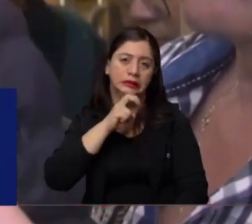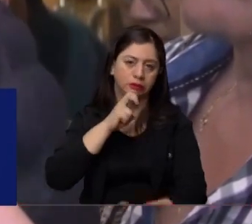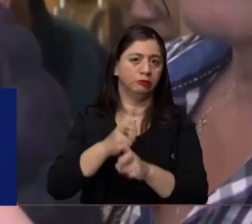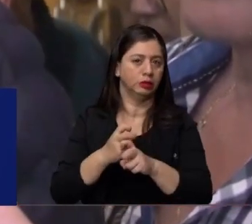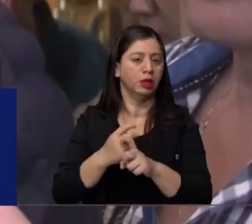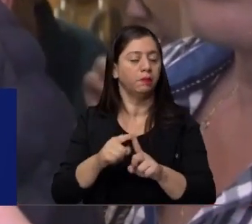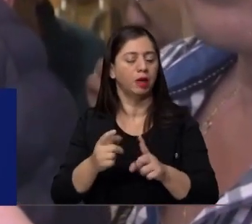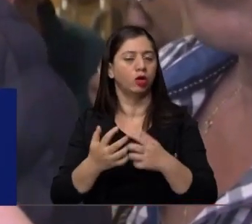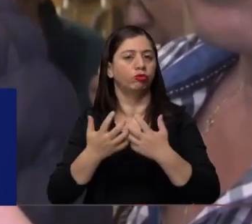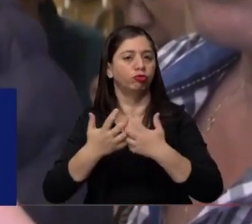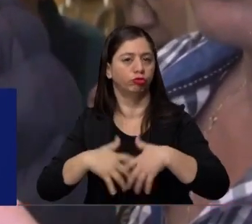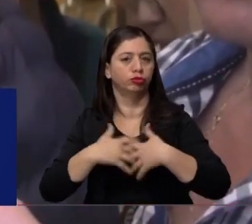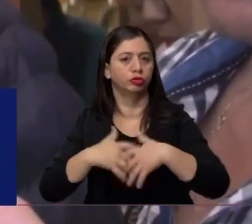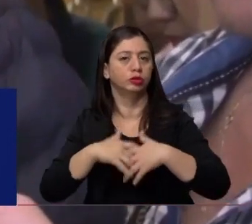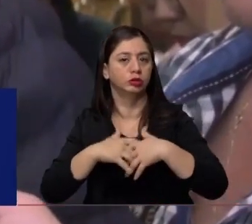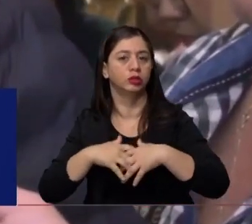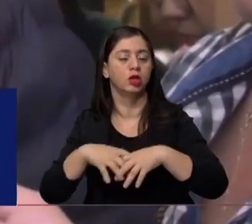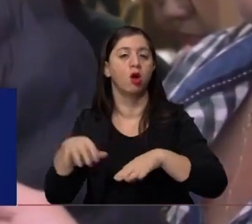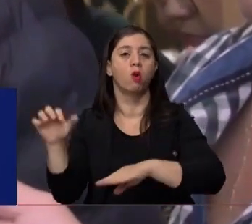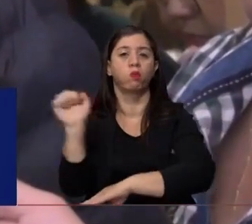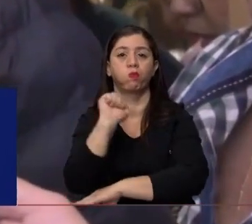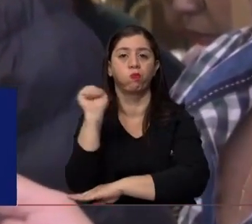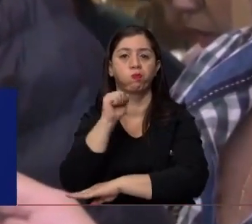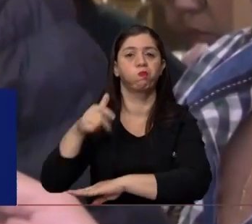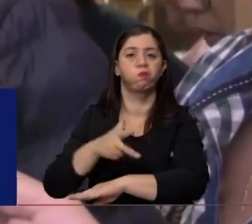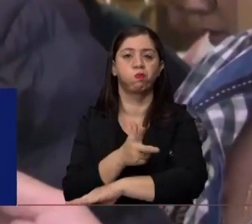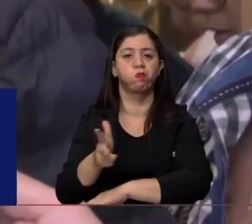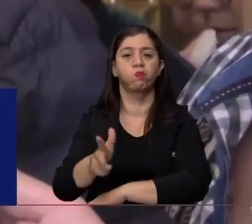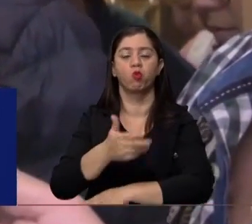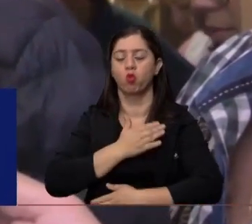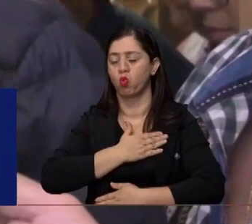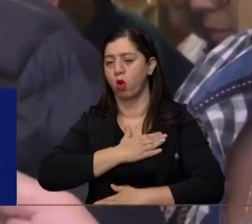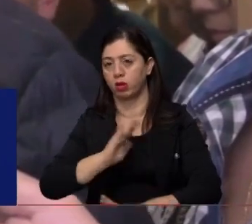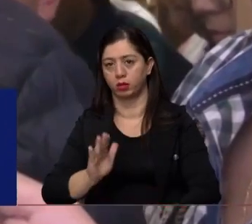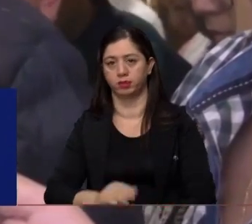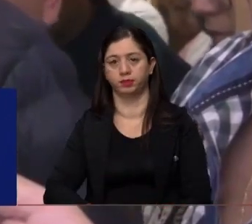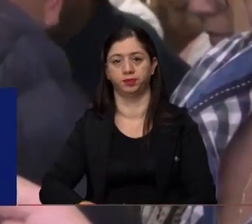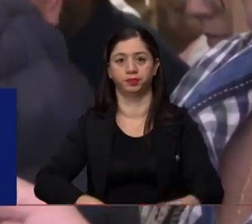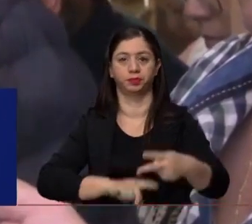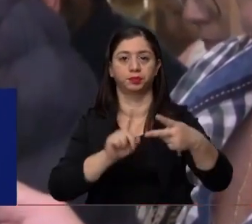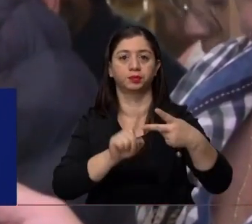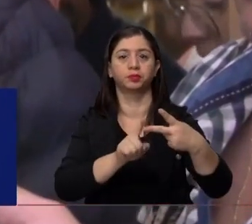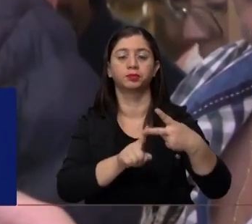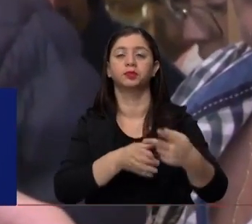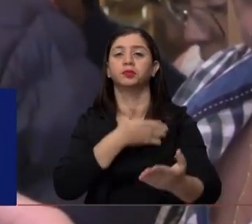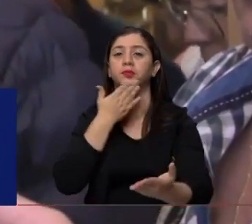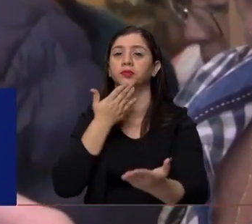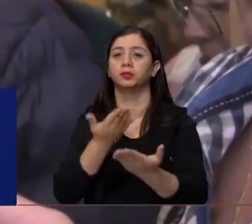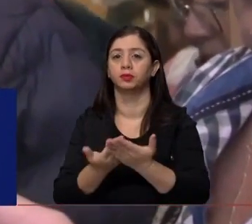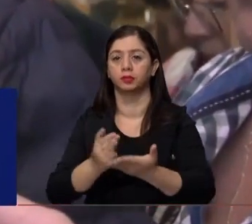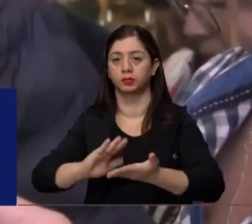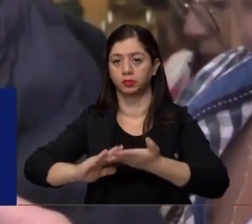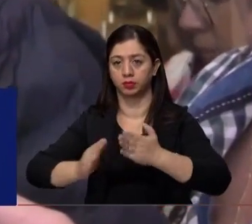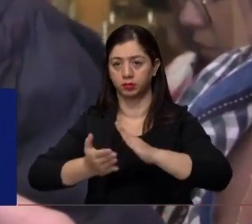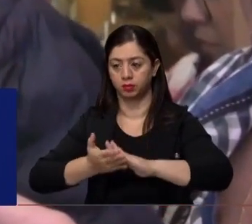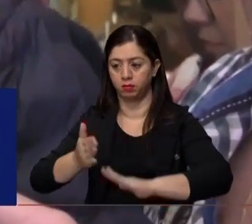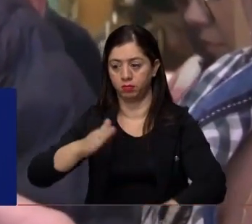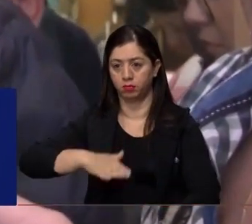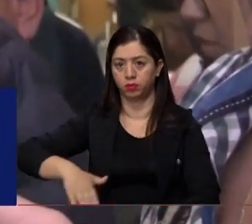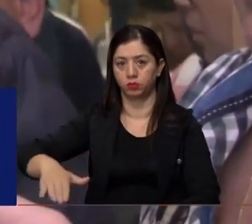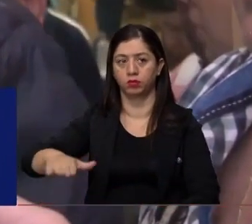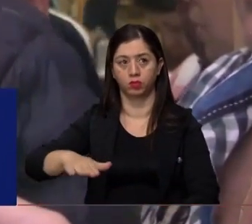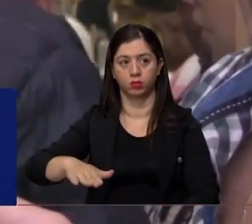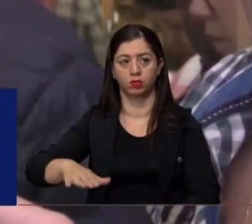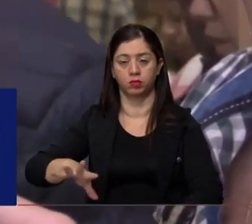paso de todo tipo de vehículos. Segundo, queremos agradecer a las comunidades que nos permitieron usar